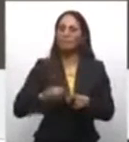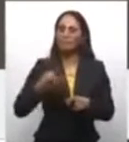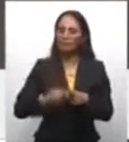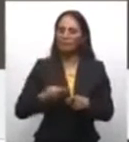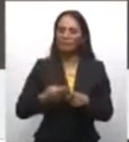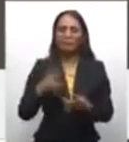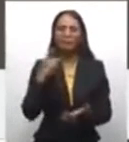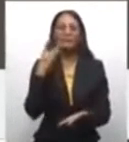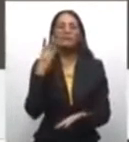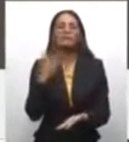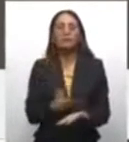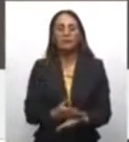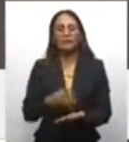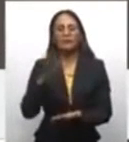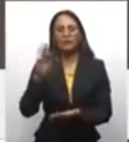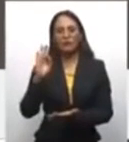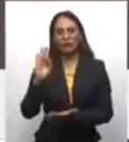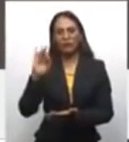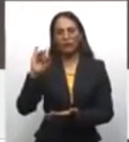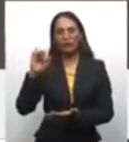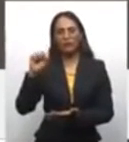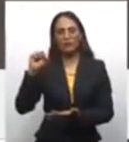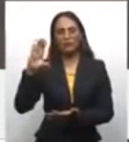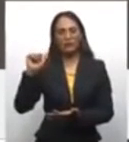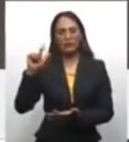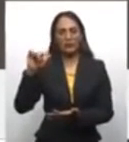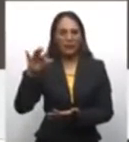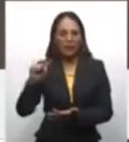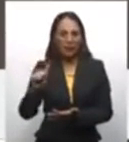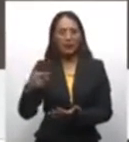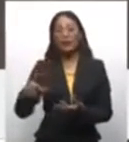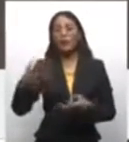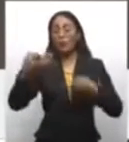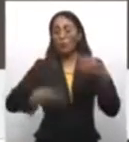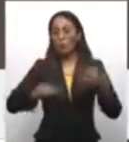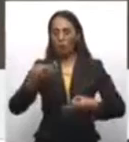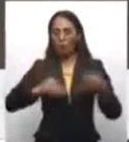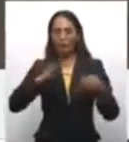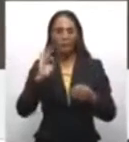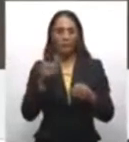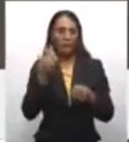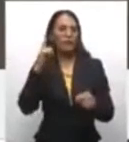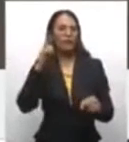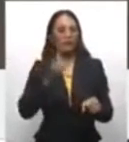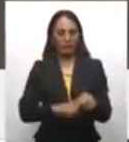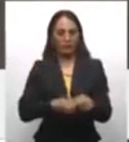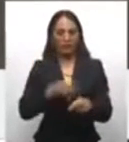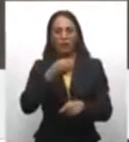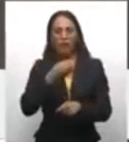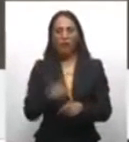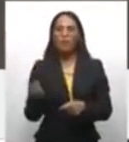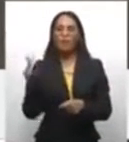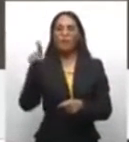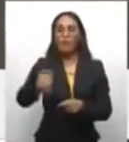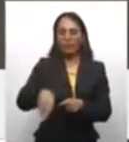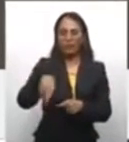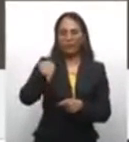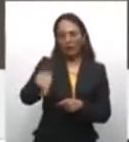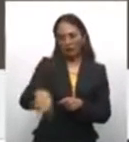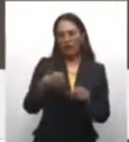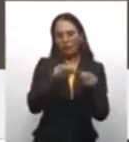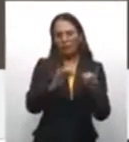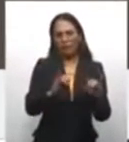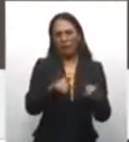únicamente a la Fiscalía, por lo que al señalarse que el juez federal le ordenará a este órgano constitucionalmente